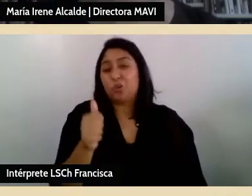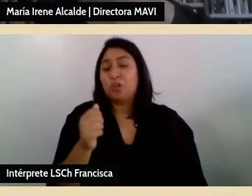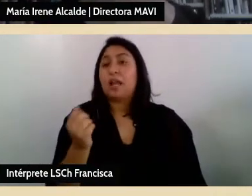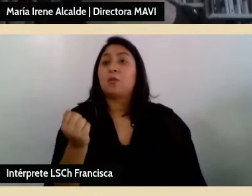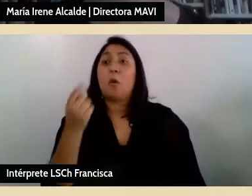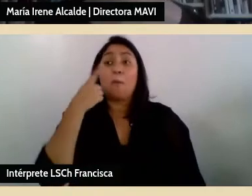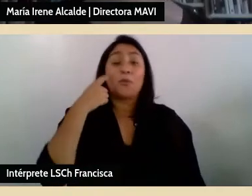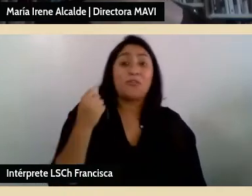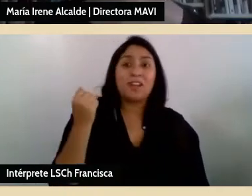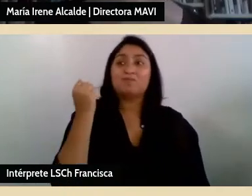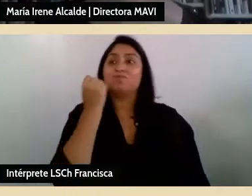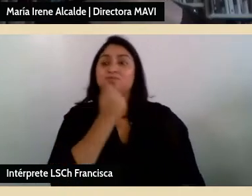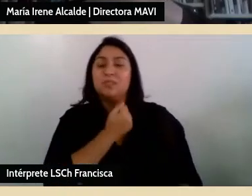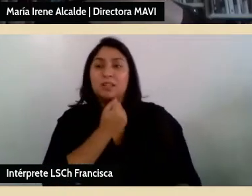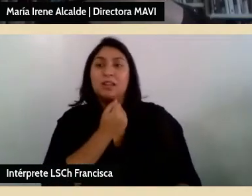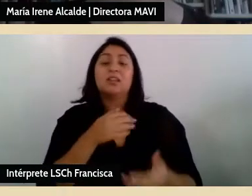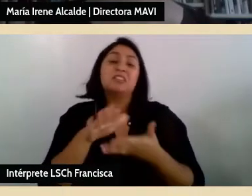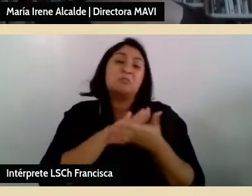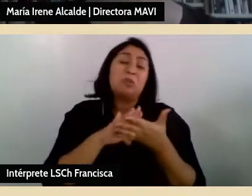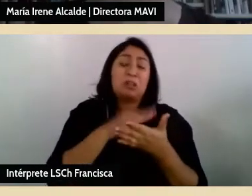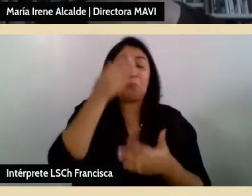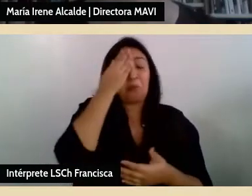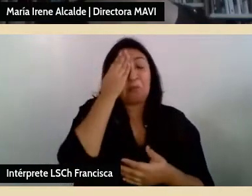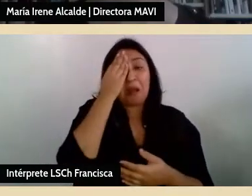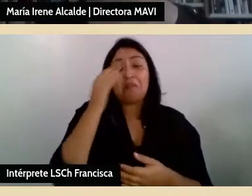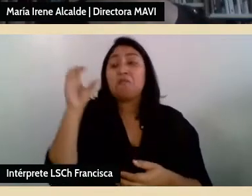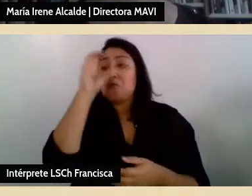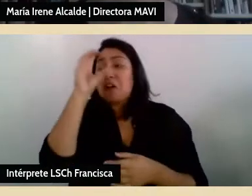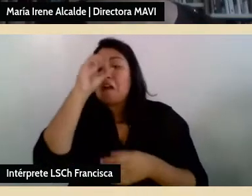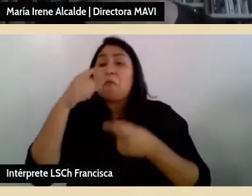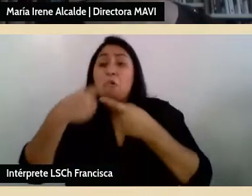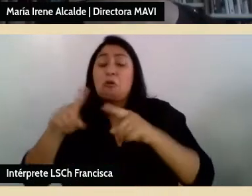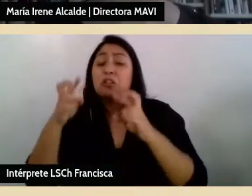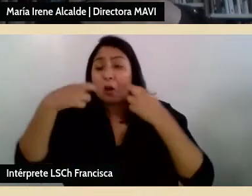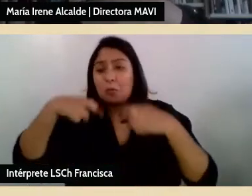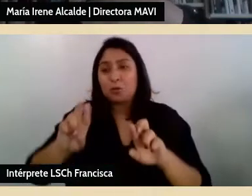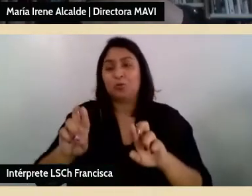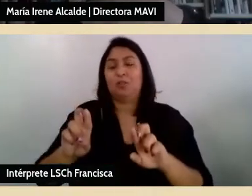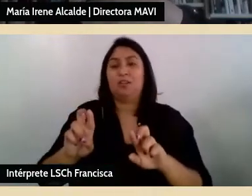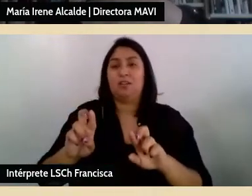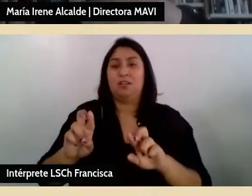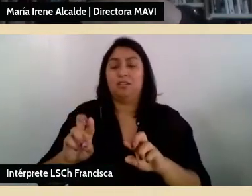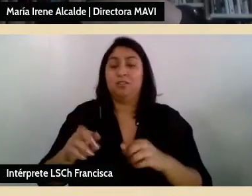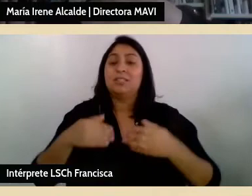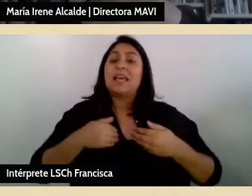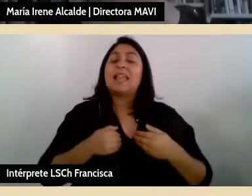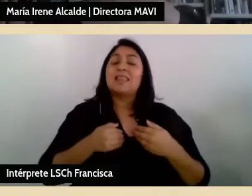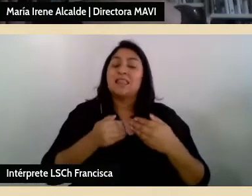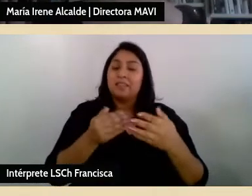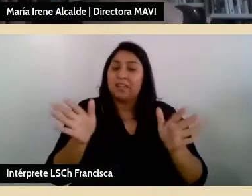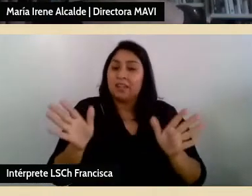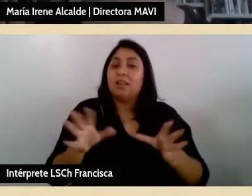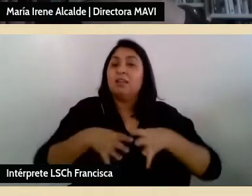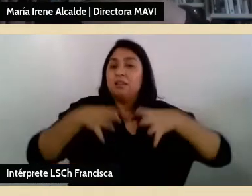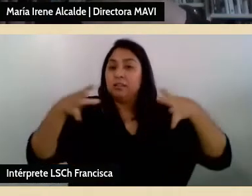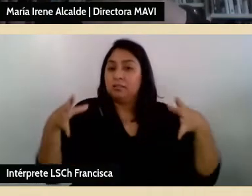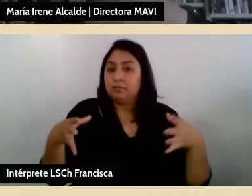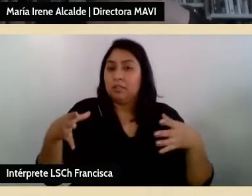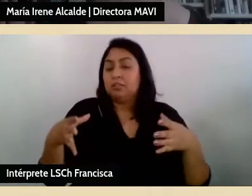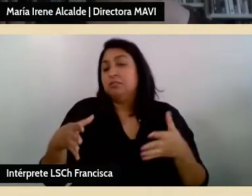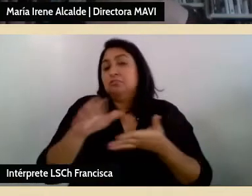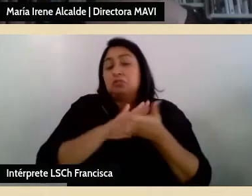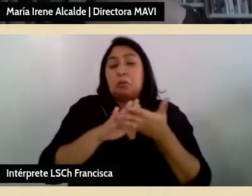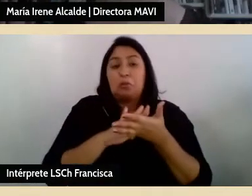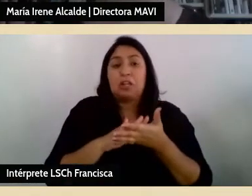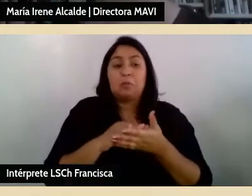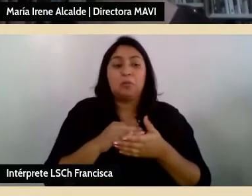nos iba mal, buscábamos por otro lado. Esas alas fueron gigantes, porque ya no resultó aquí, pero veamos por este otro lado. A